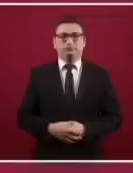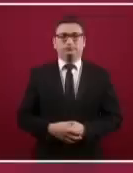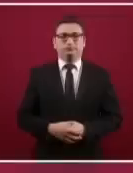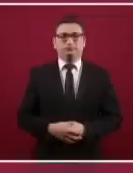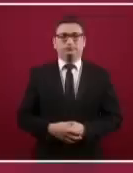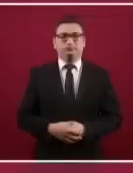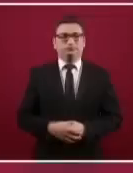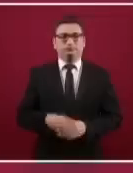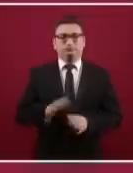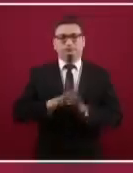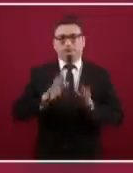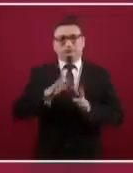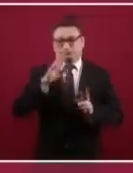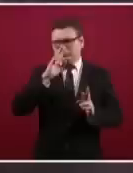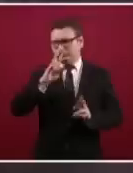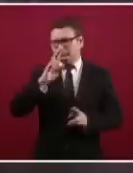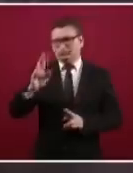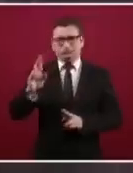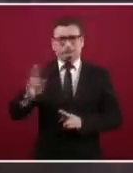respetar